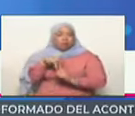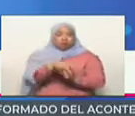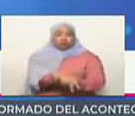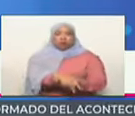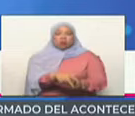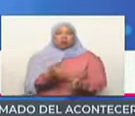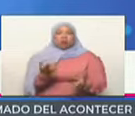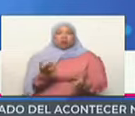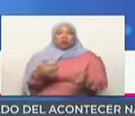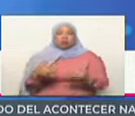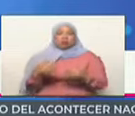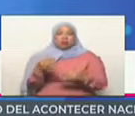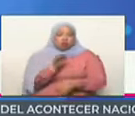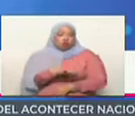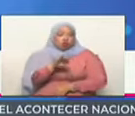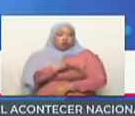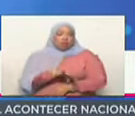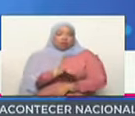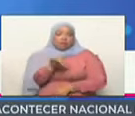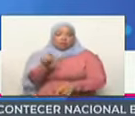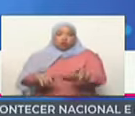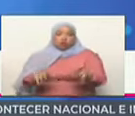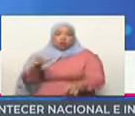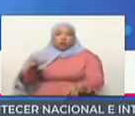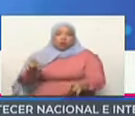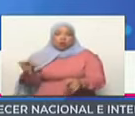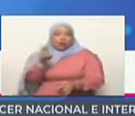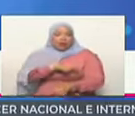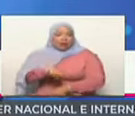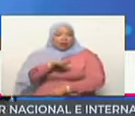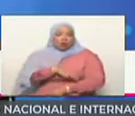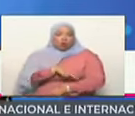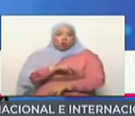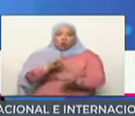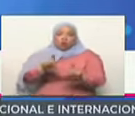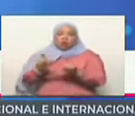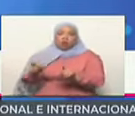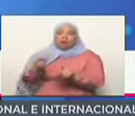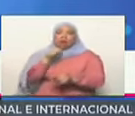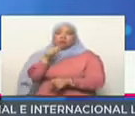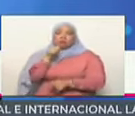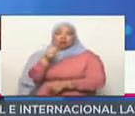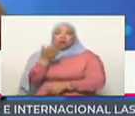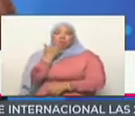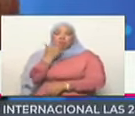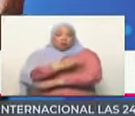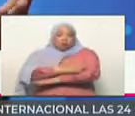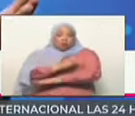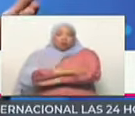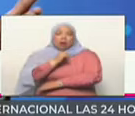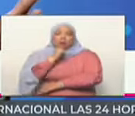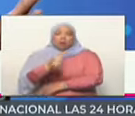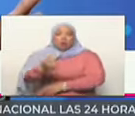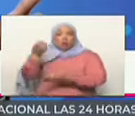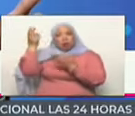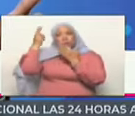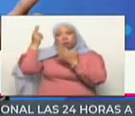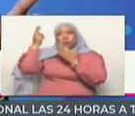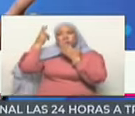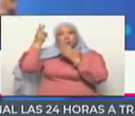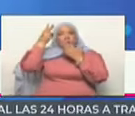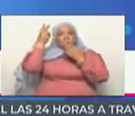la llegada de la civilización para civilizar a los bárbaros. O sea que nosotros éramos